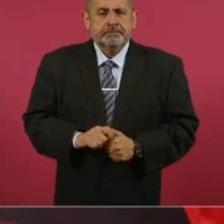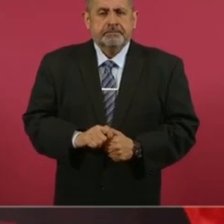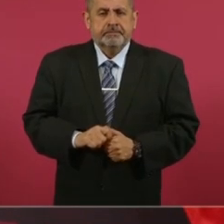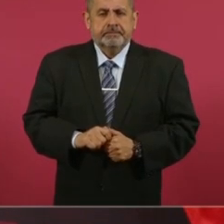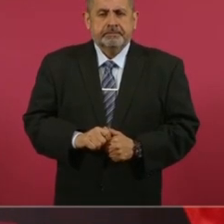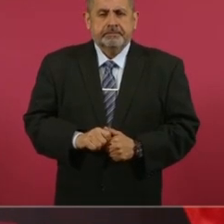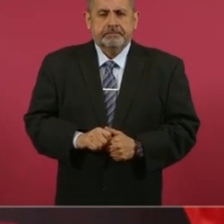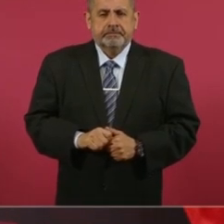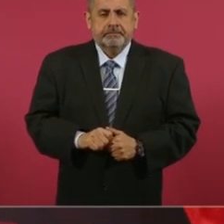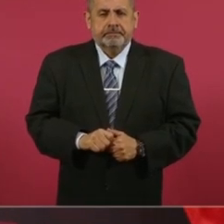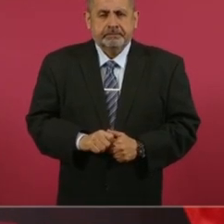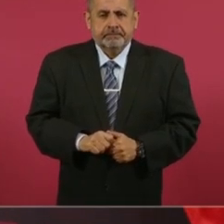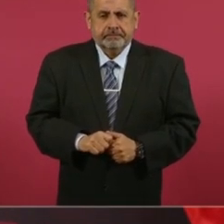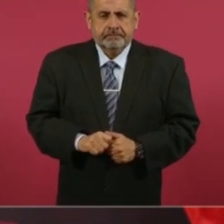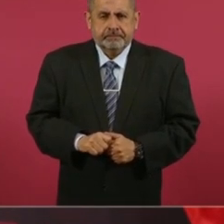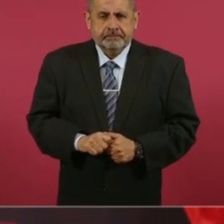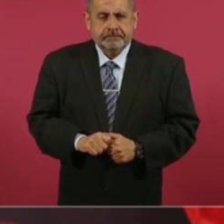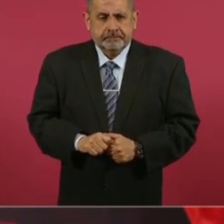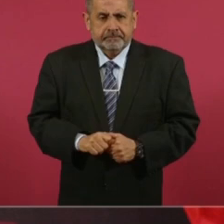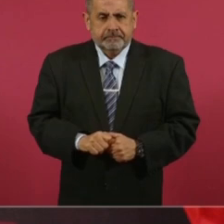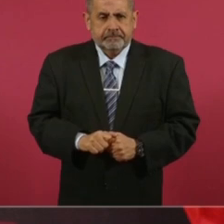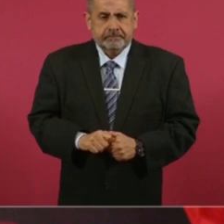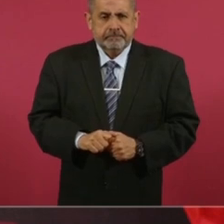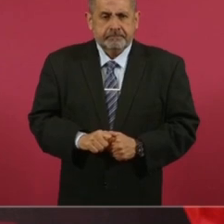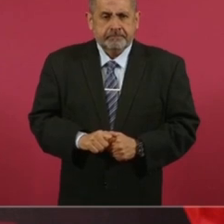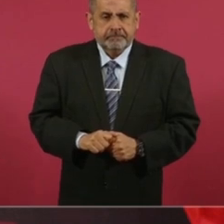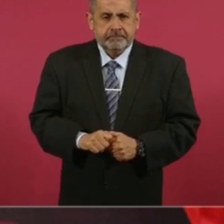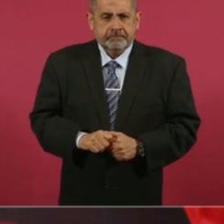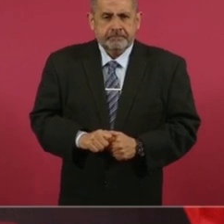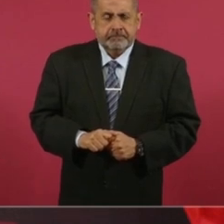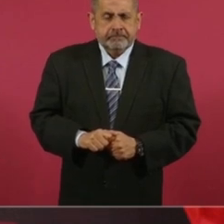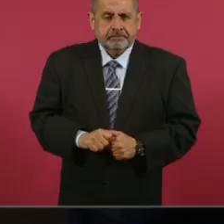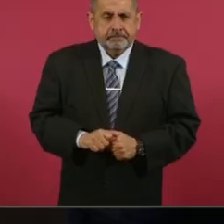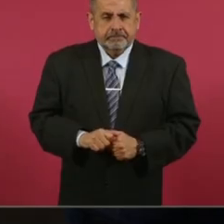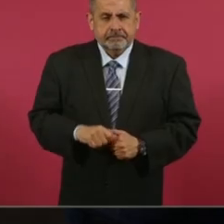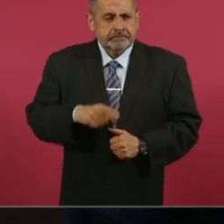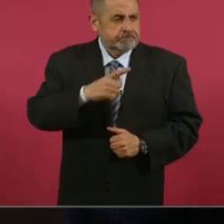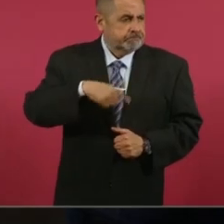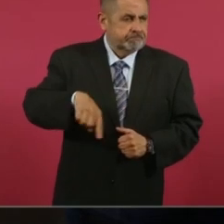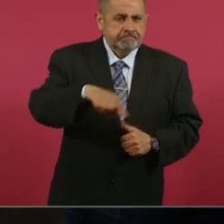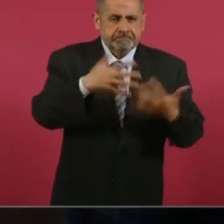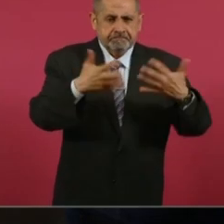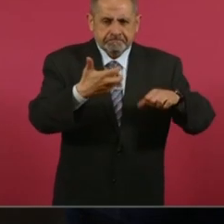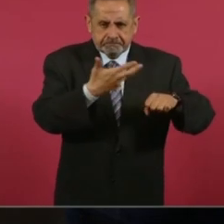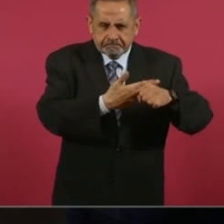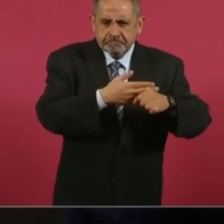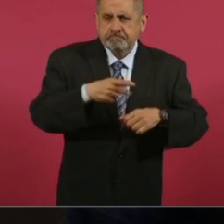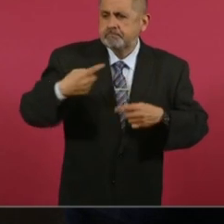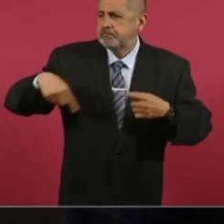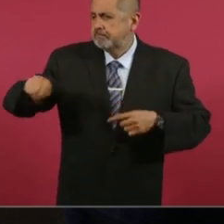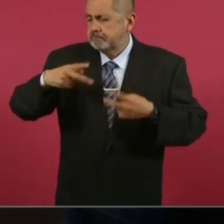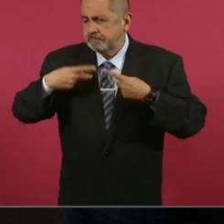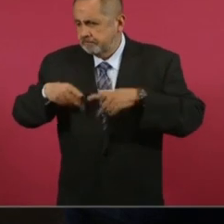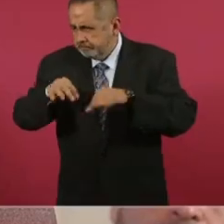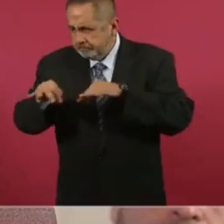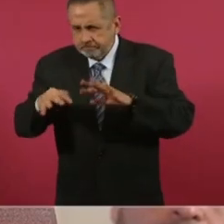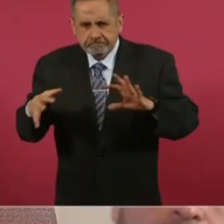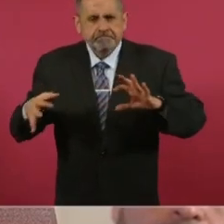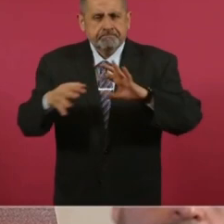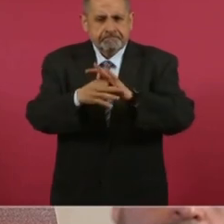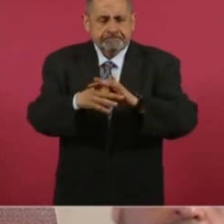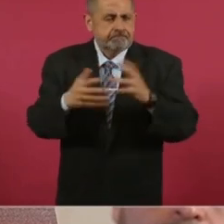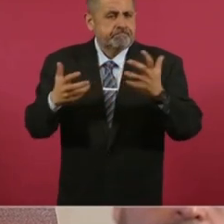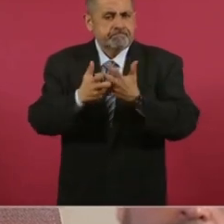En un acuerdo con empresarios y con trabajadores,